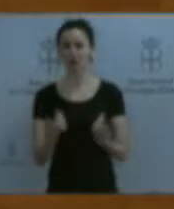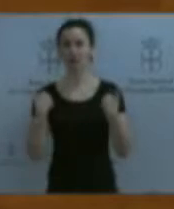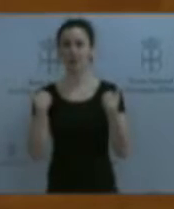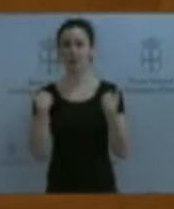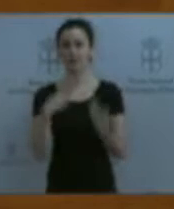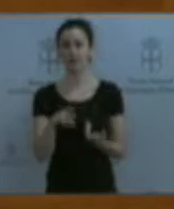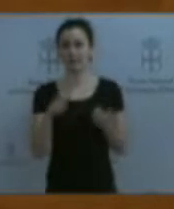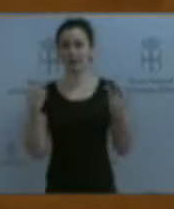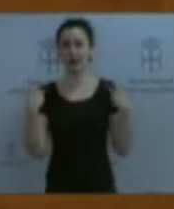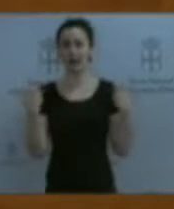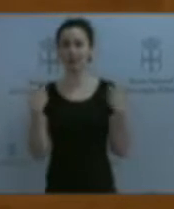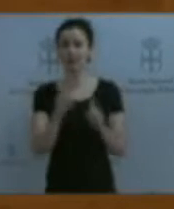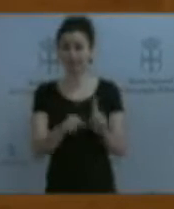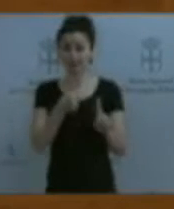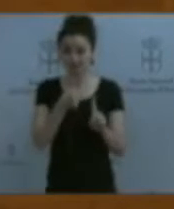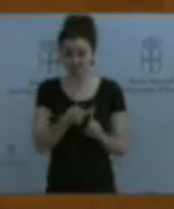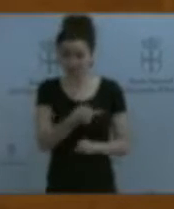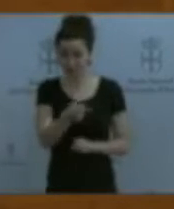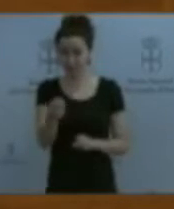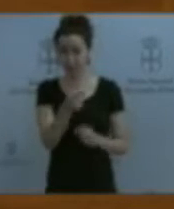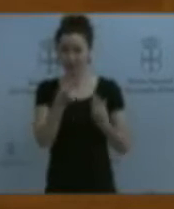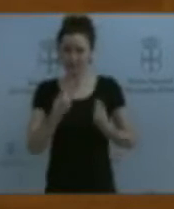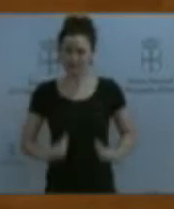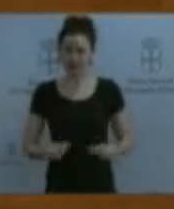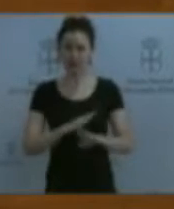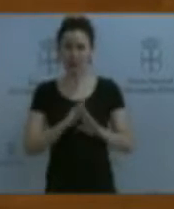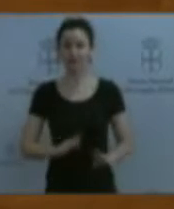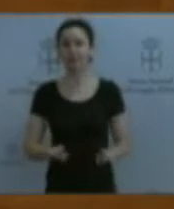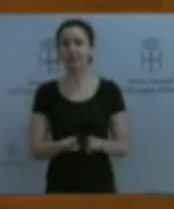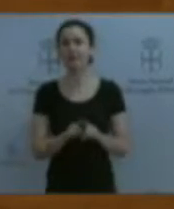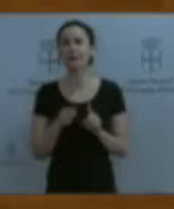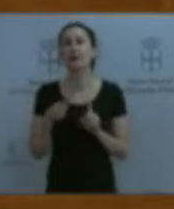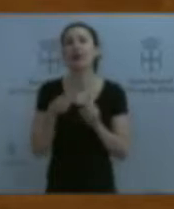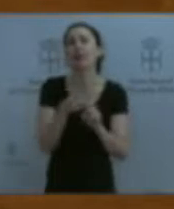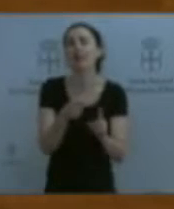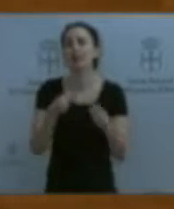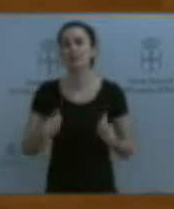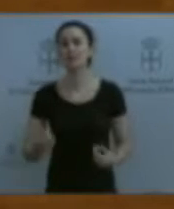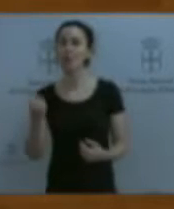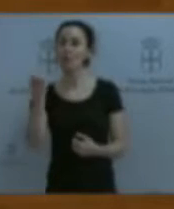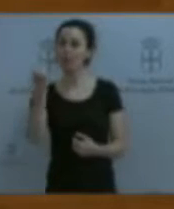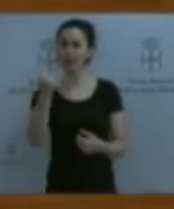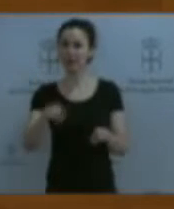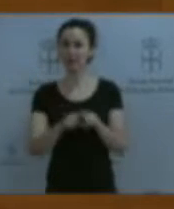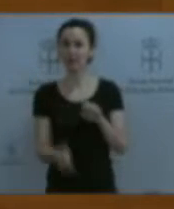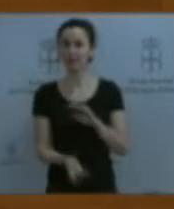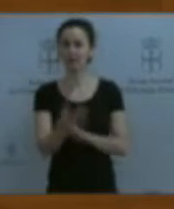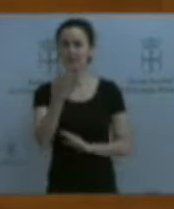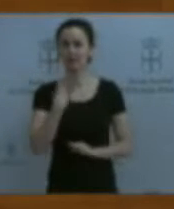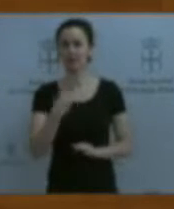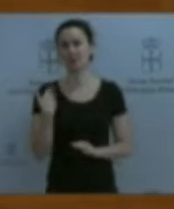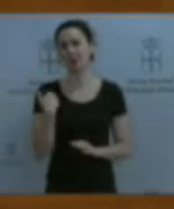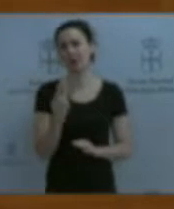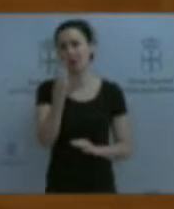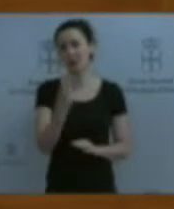que, además, ustedes son los mismos que no cejan en propiciar la concentración de la riqueza y el poder, como ocurrió hace un par de días todavía